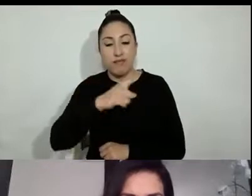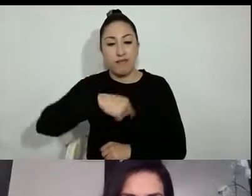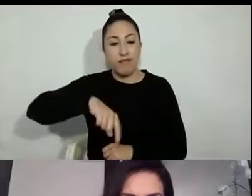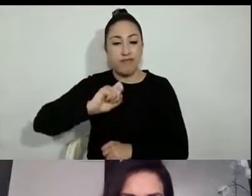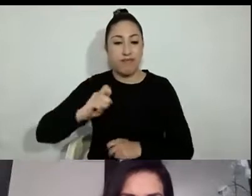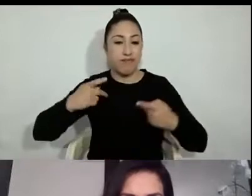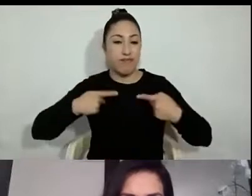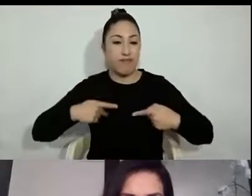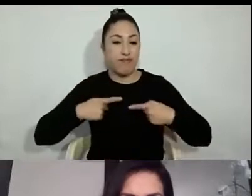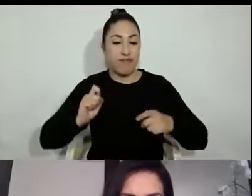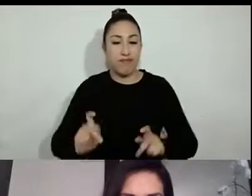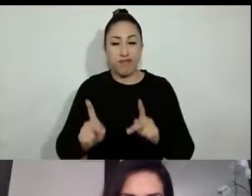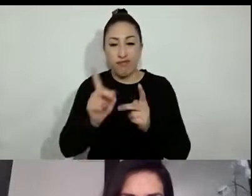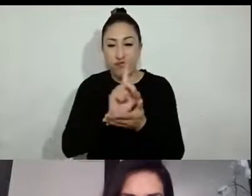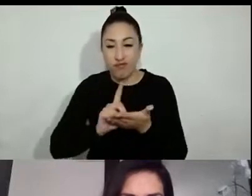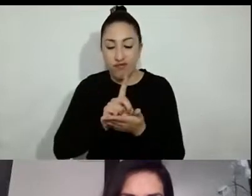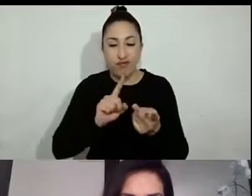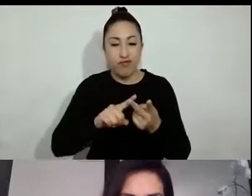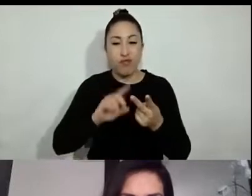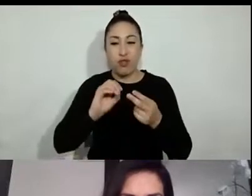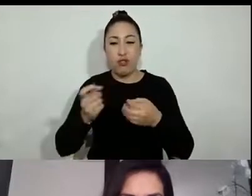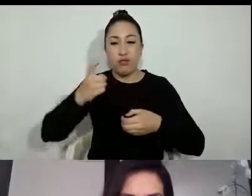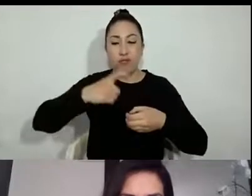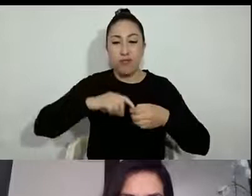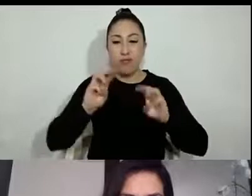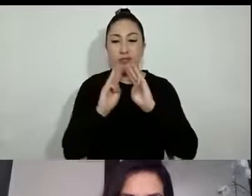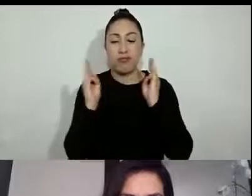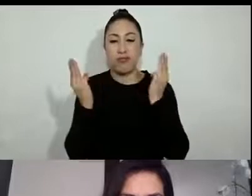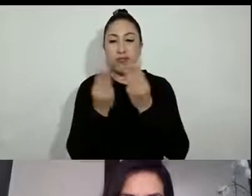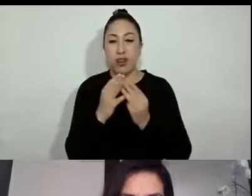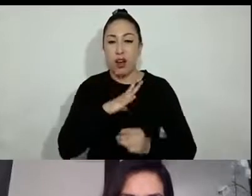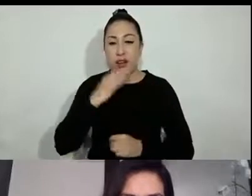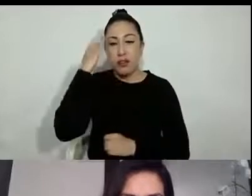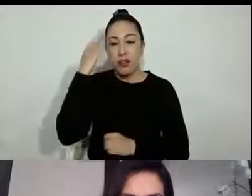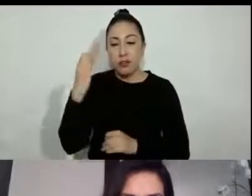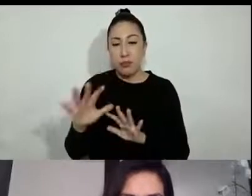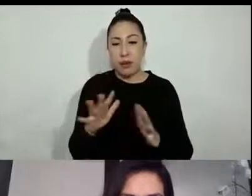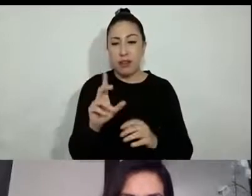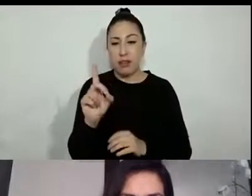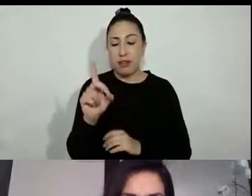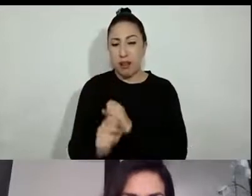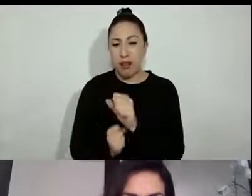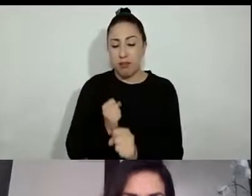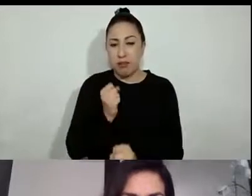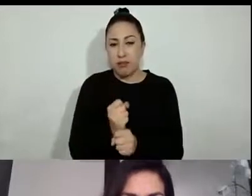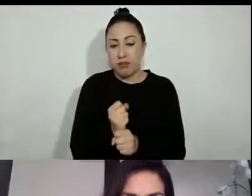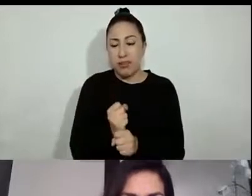algunos años, quizás más de 30, que nos viene